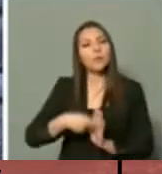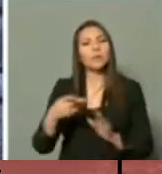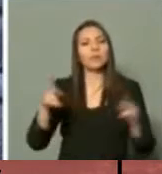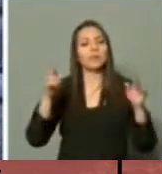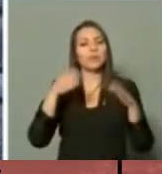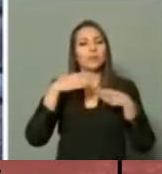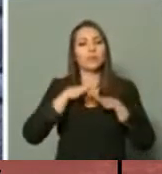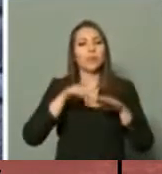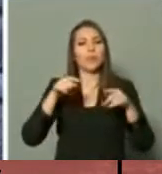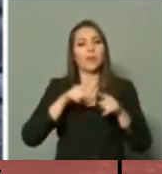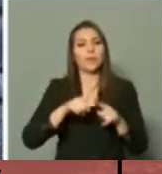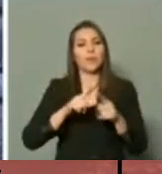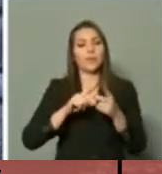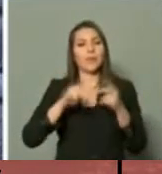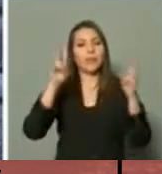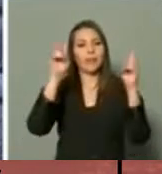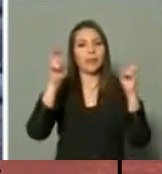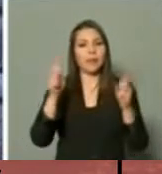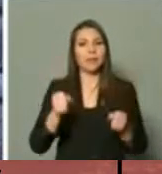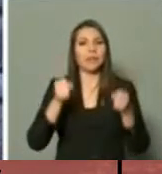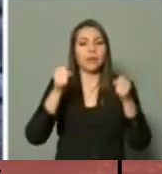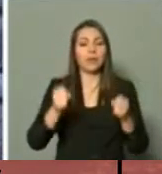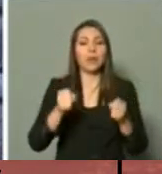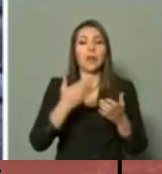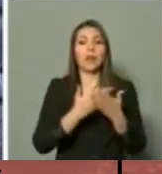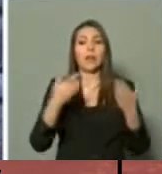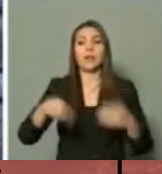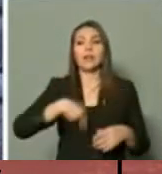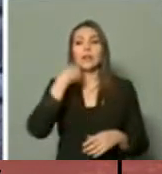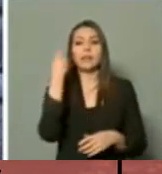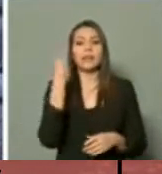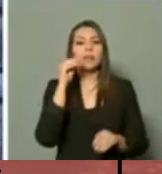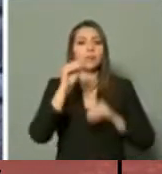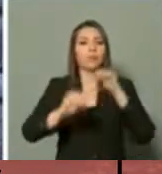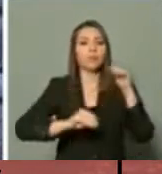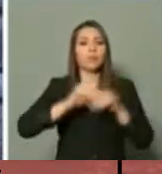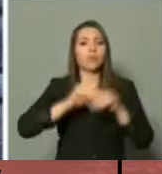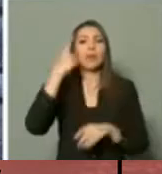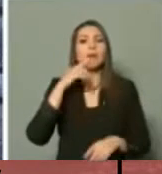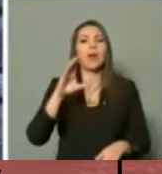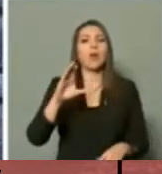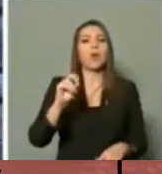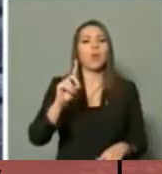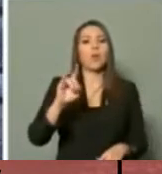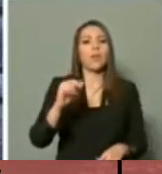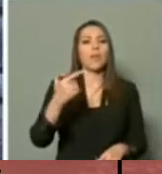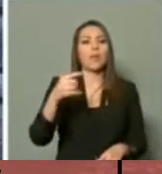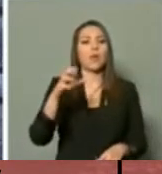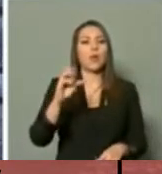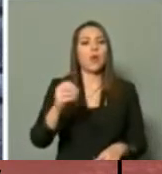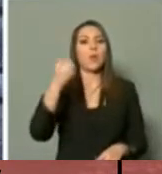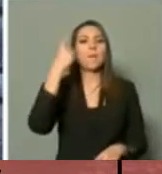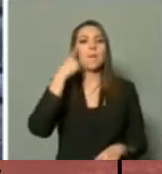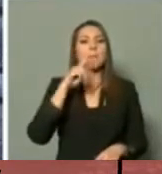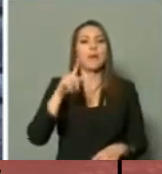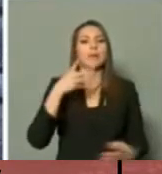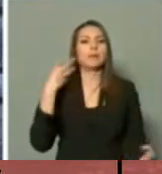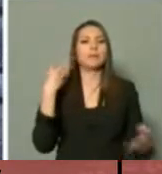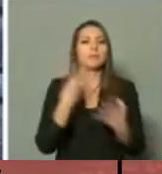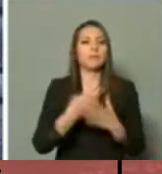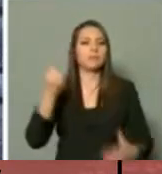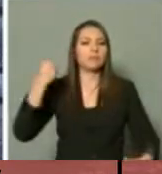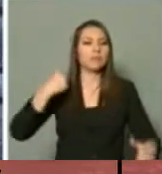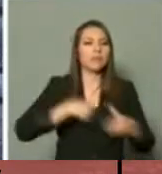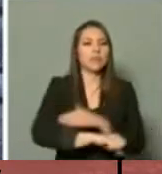el Código Penal para el Distrito Federal, con el fin de que fortalezca el Código Nacional de Procedimientos Penales para así resarcir